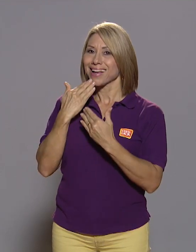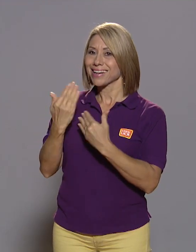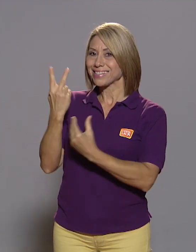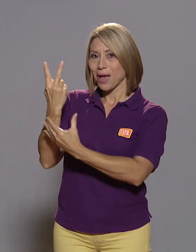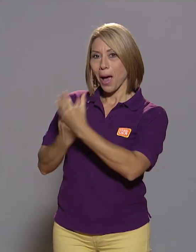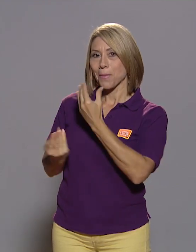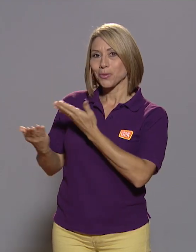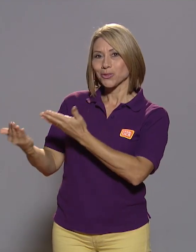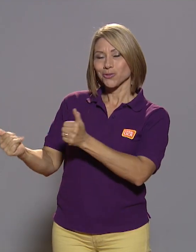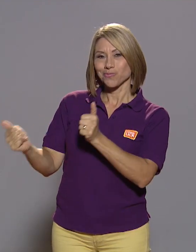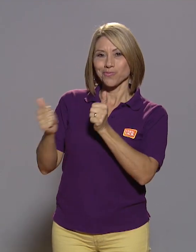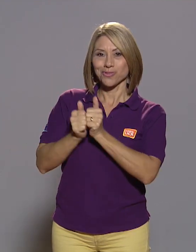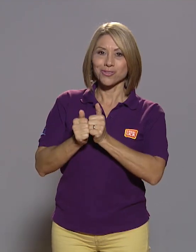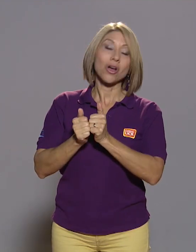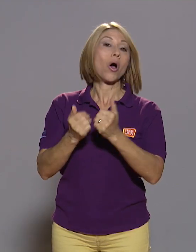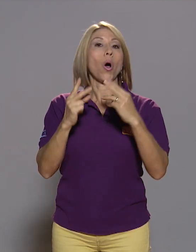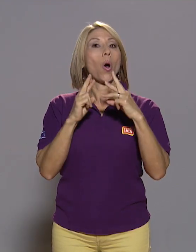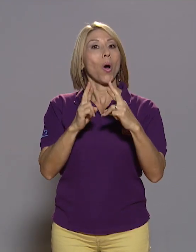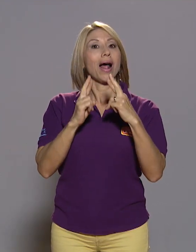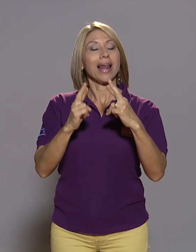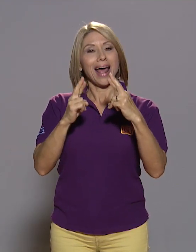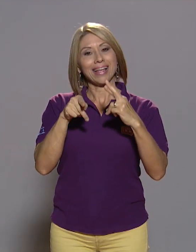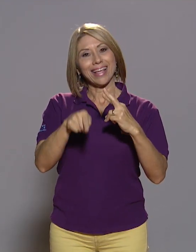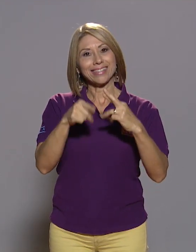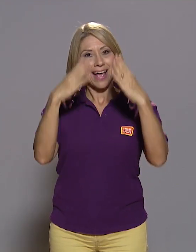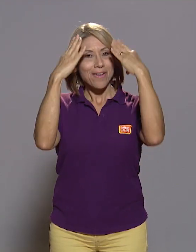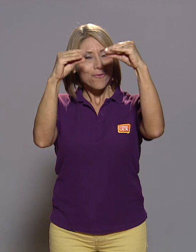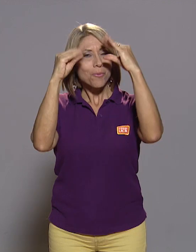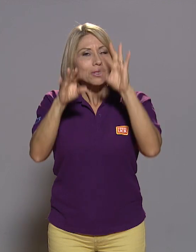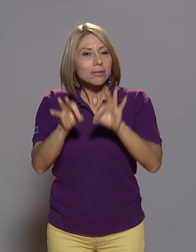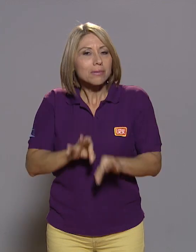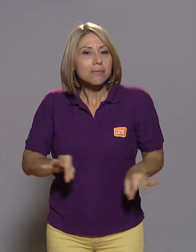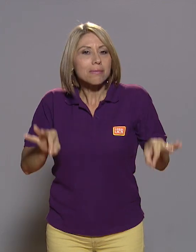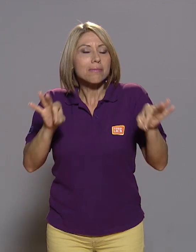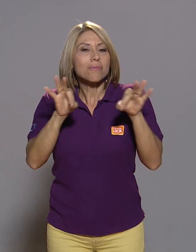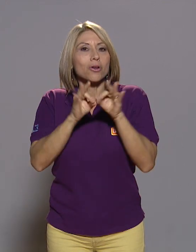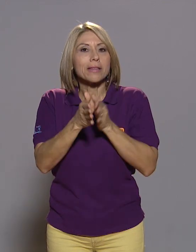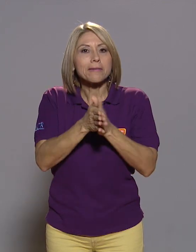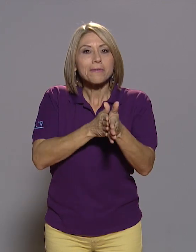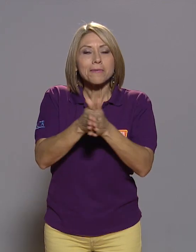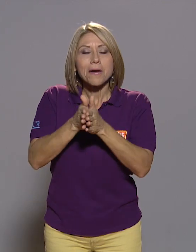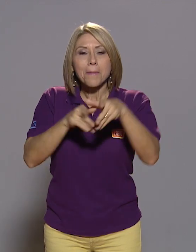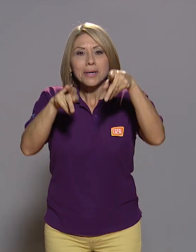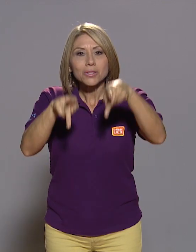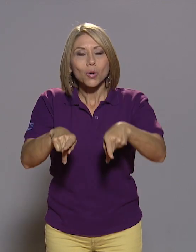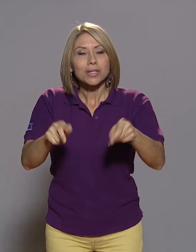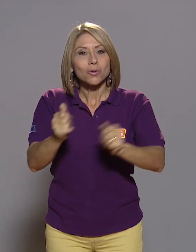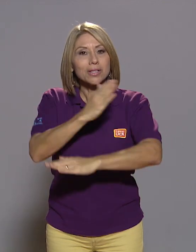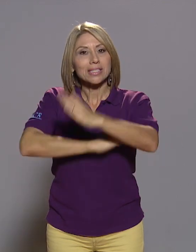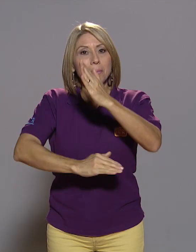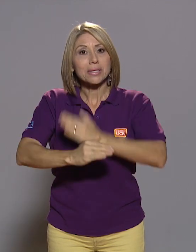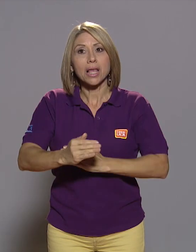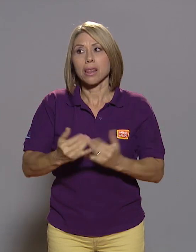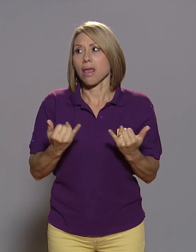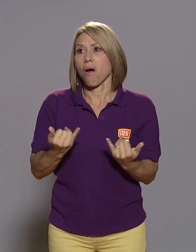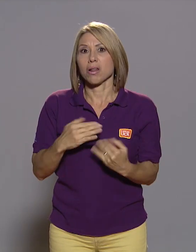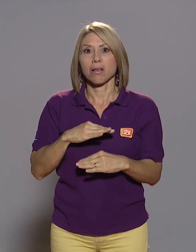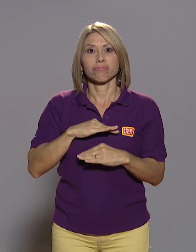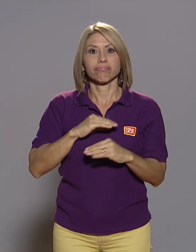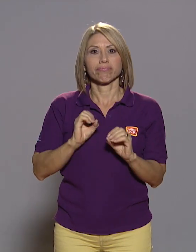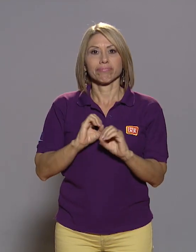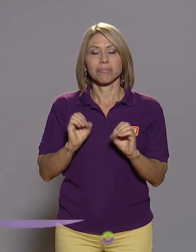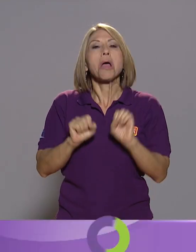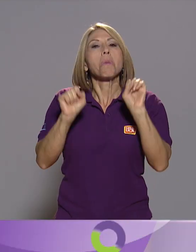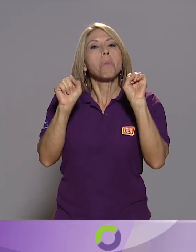acompañado. Ojalá que esta información sea de mucha utilidad para personas con discapacidad que tengan esta necesidad insatisfecha y que puedan acceder